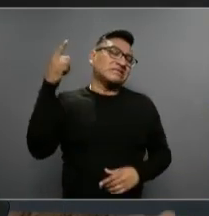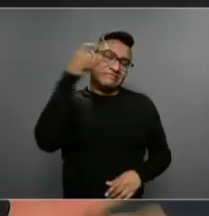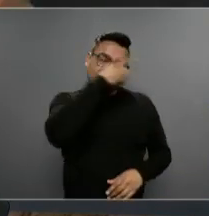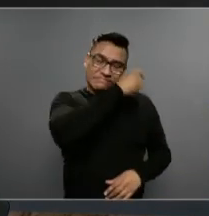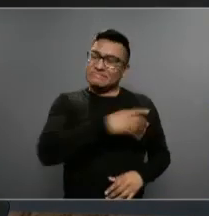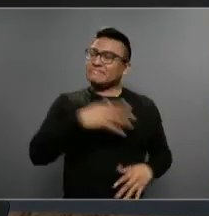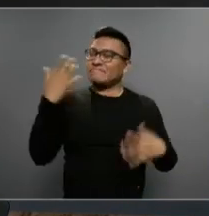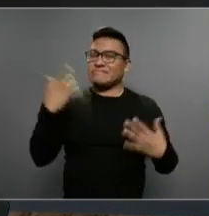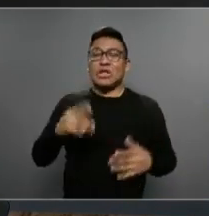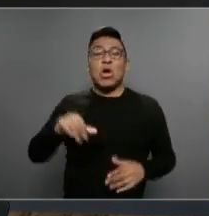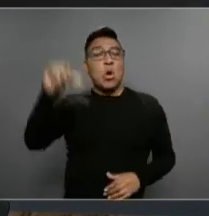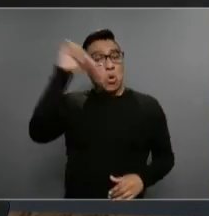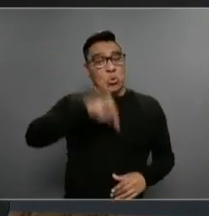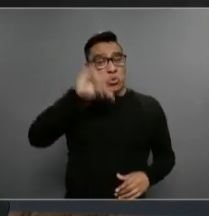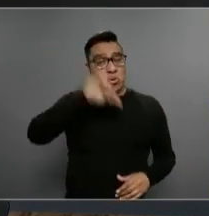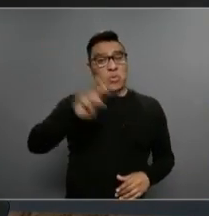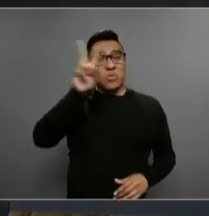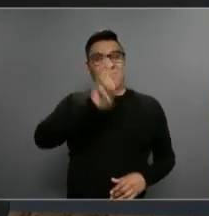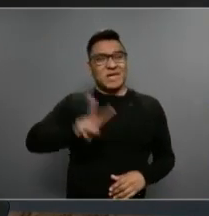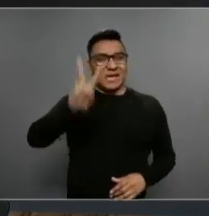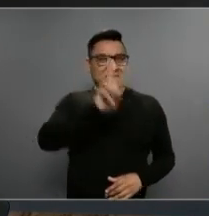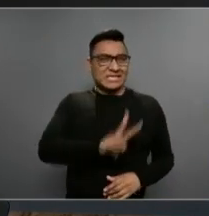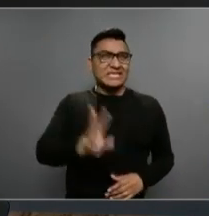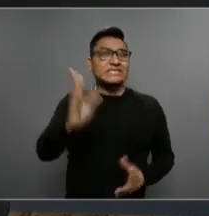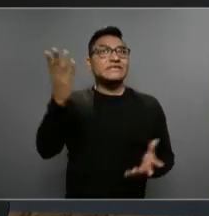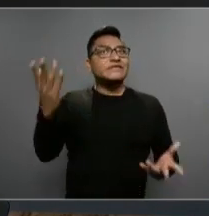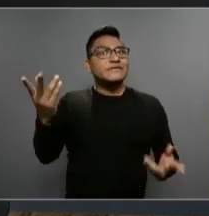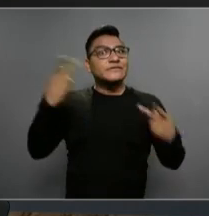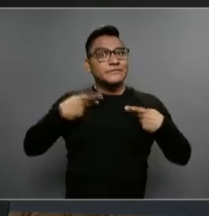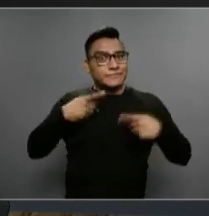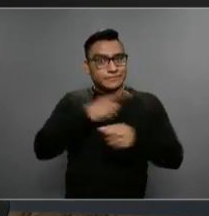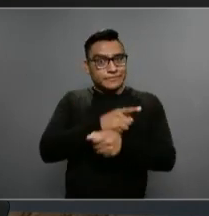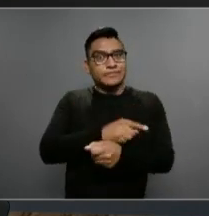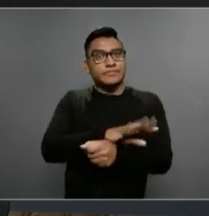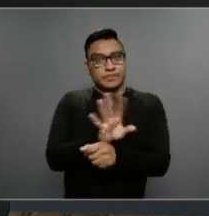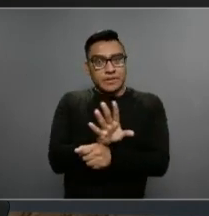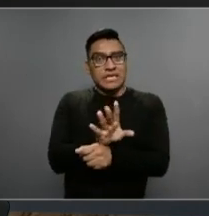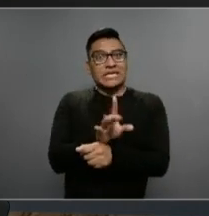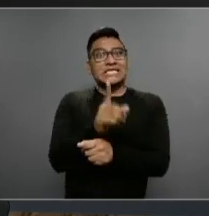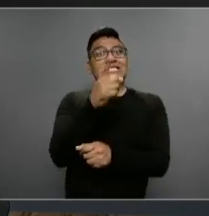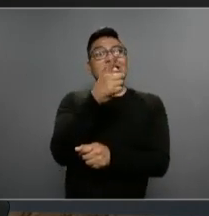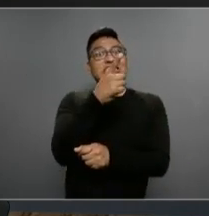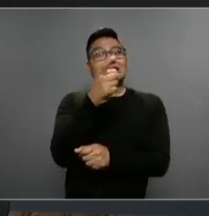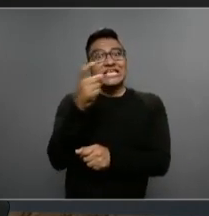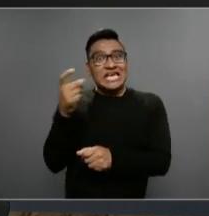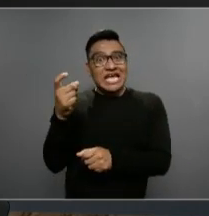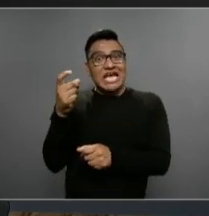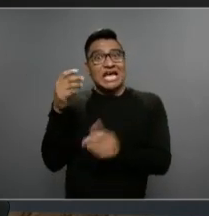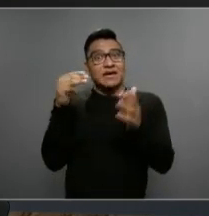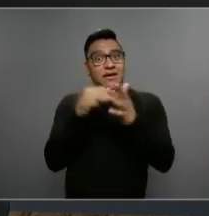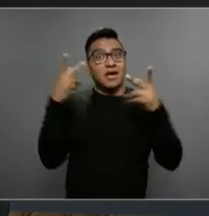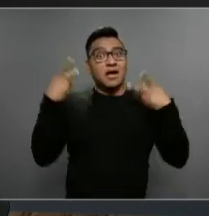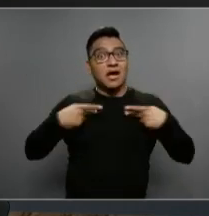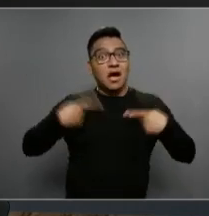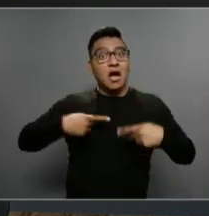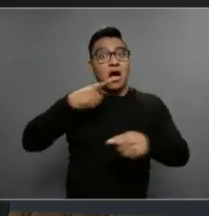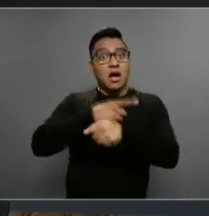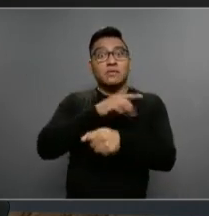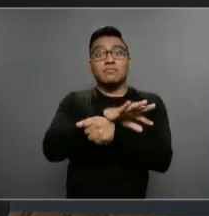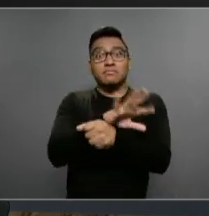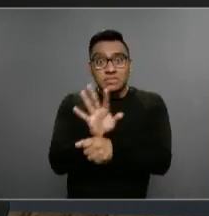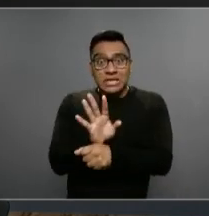Estados Unidos superó hoy viernes los 100,000 casos de COVID-19, que ha cobrado ya